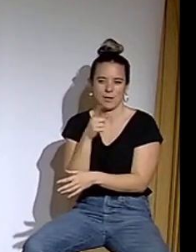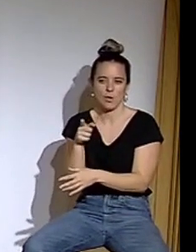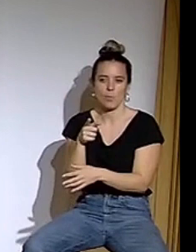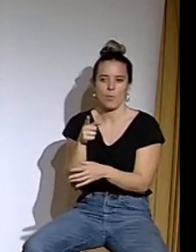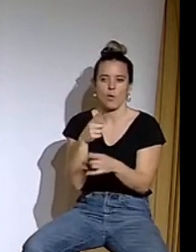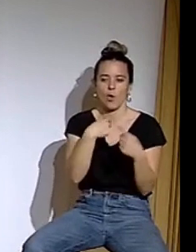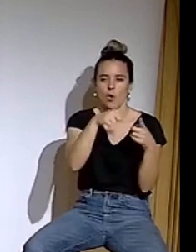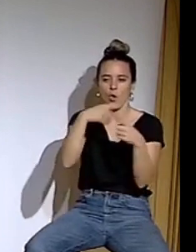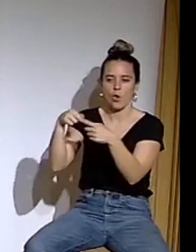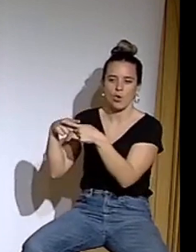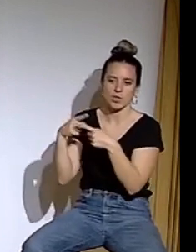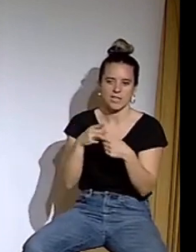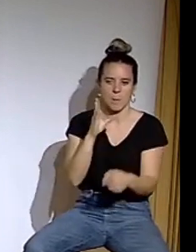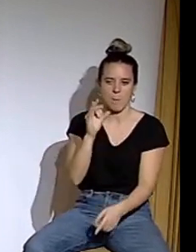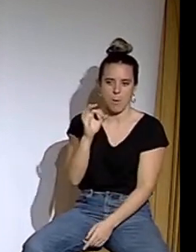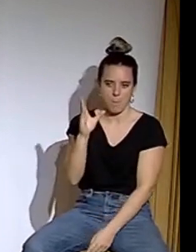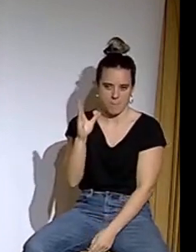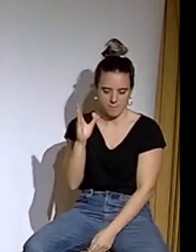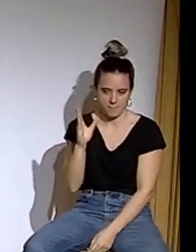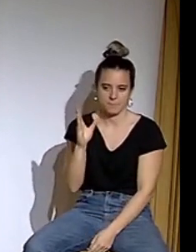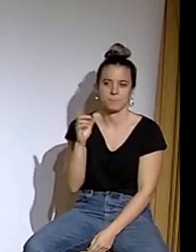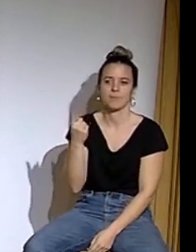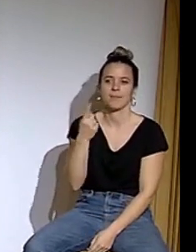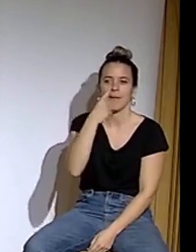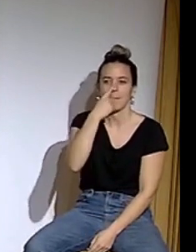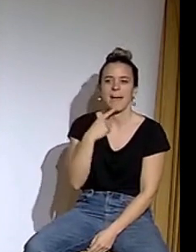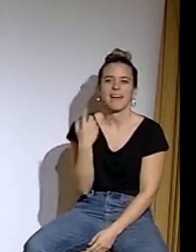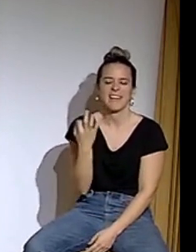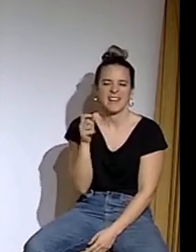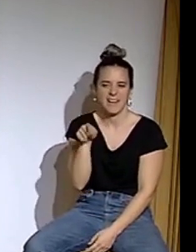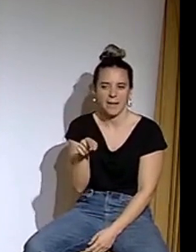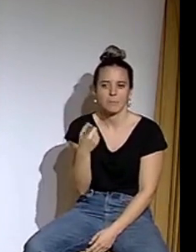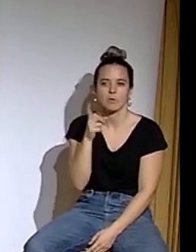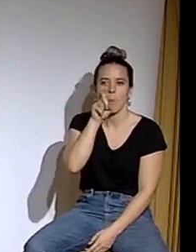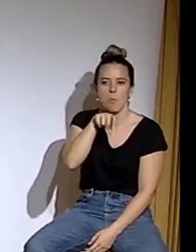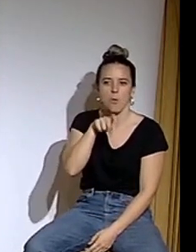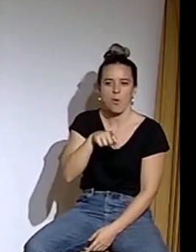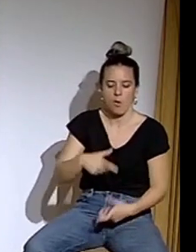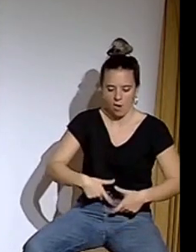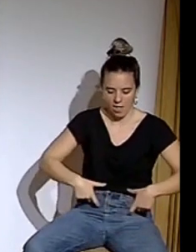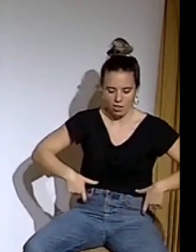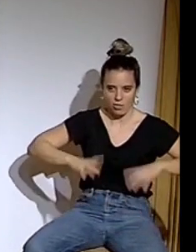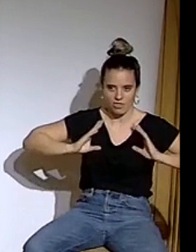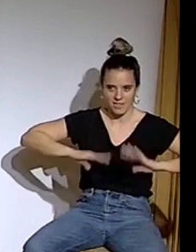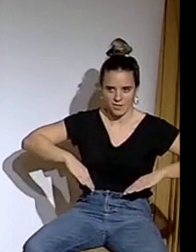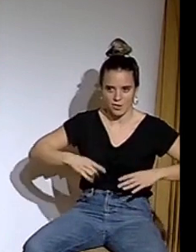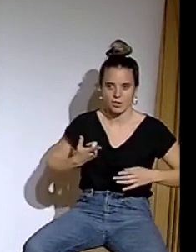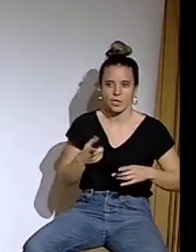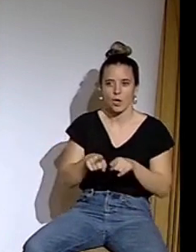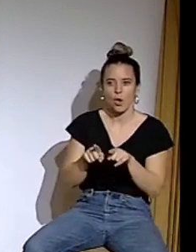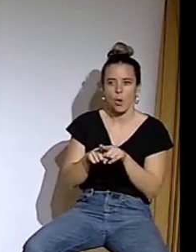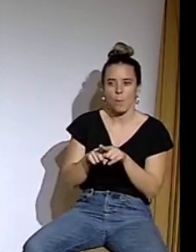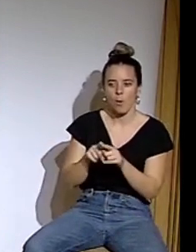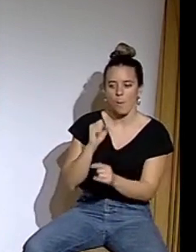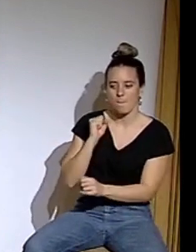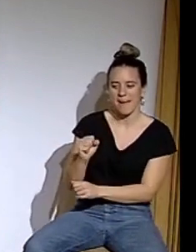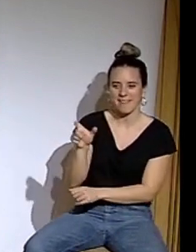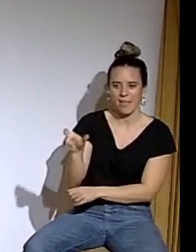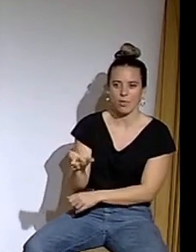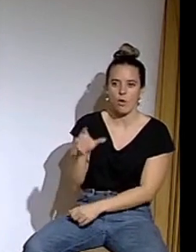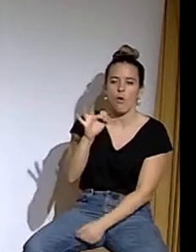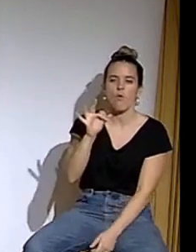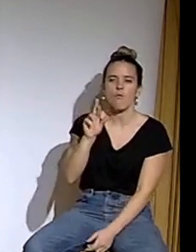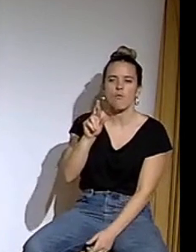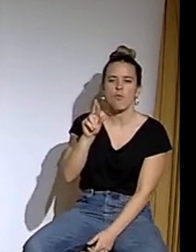la imagen es un brujo en calzoncillos sacrificando un furby Y utilizando su sangre fucsia